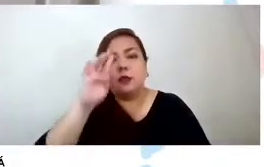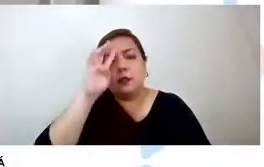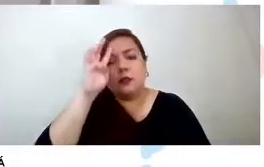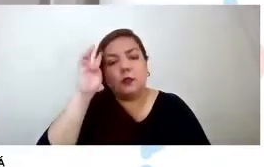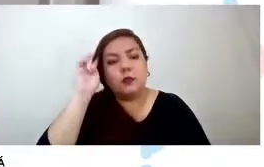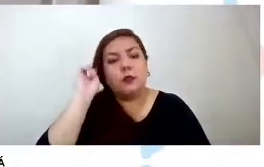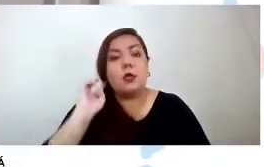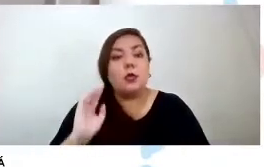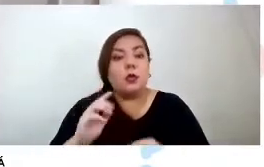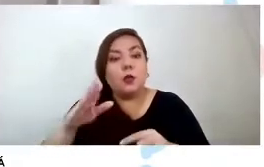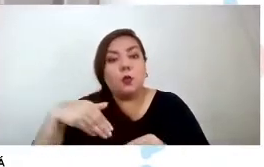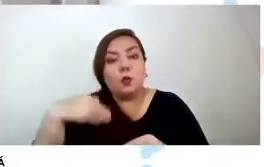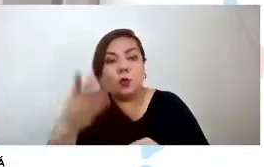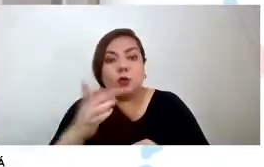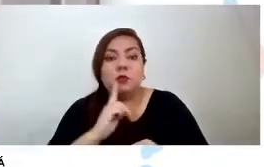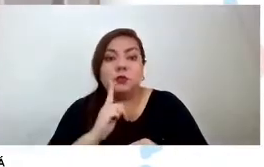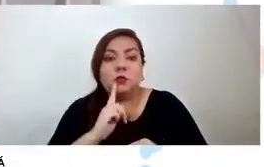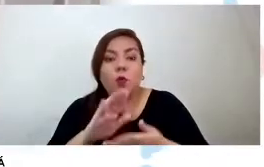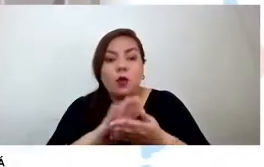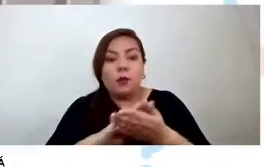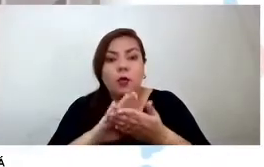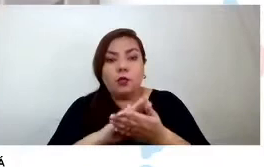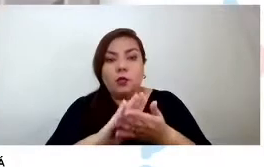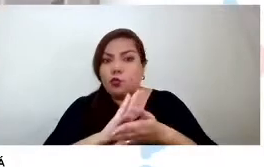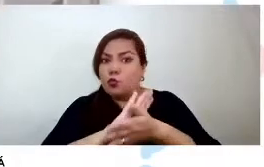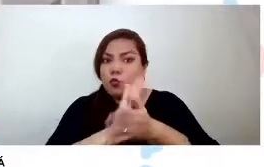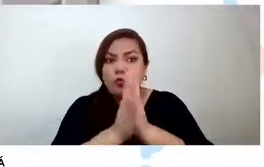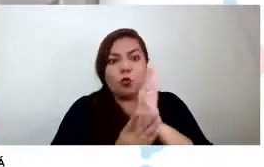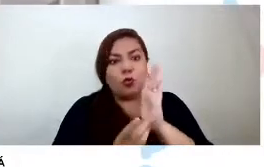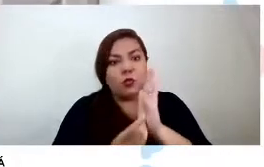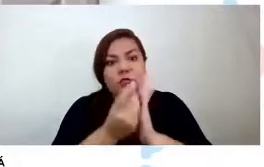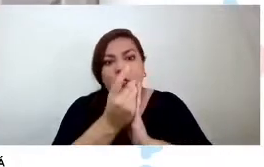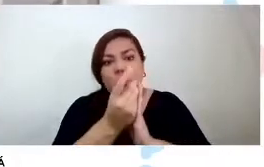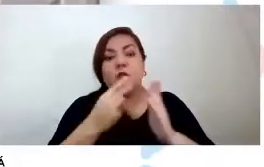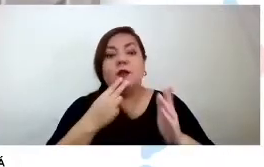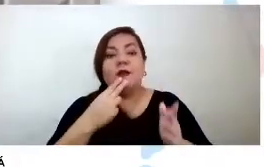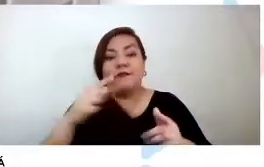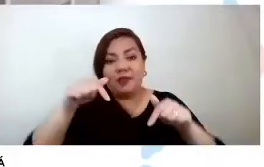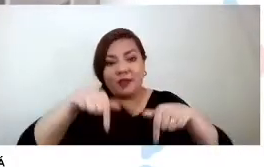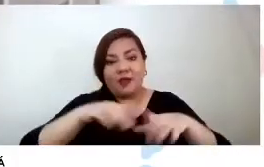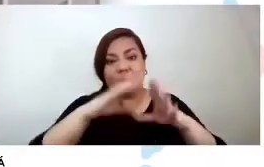prácticamente ejemplares de todo el desarrollo evolutivo de la vida en el planeta.